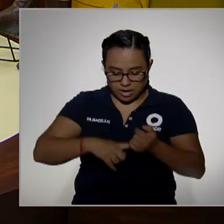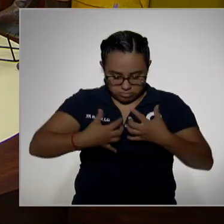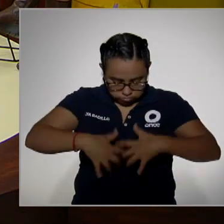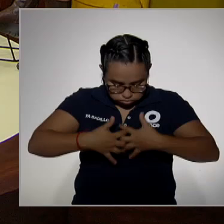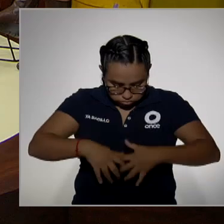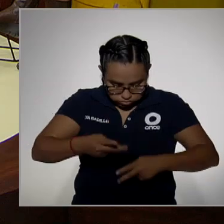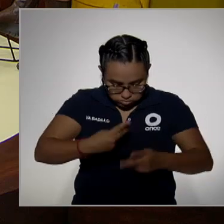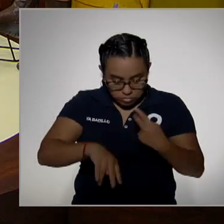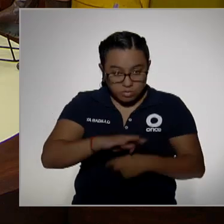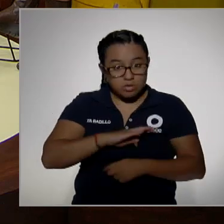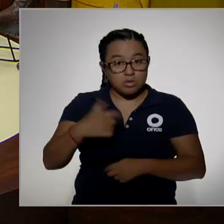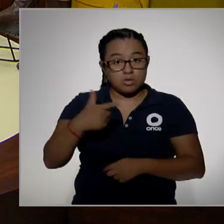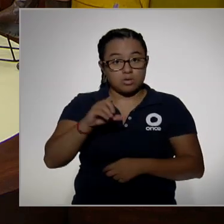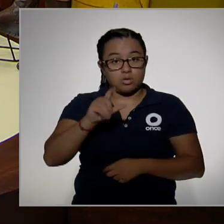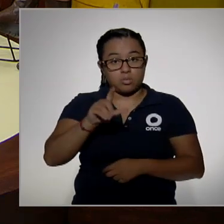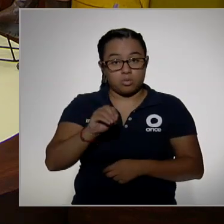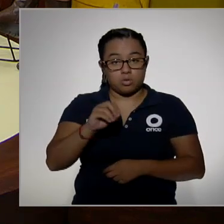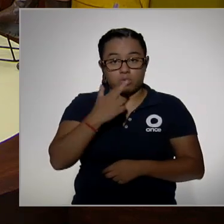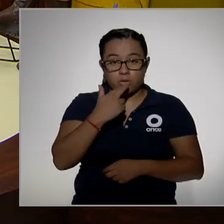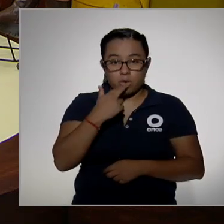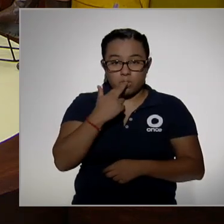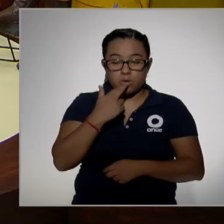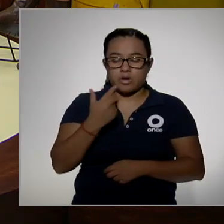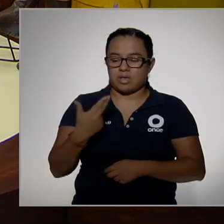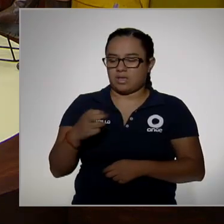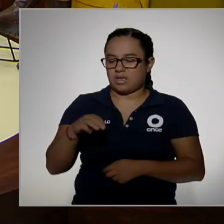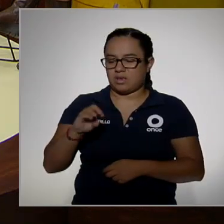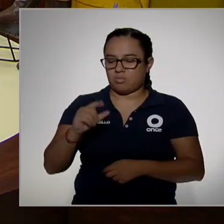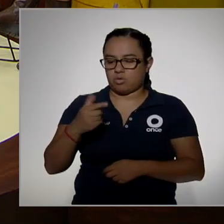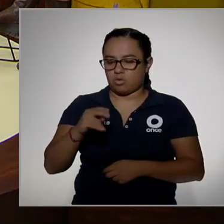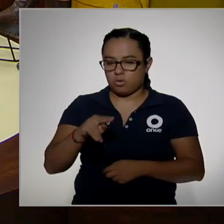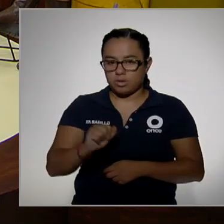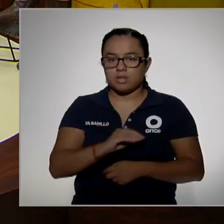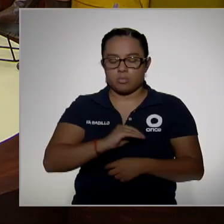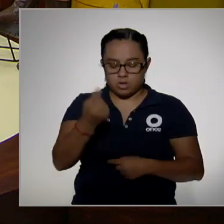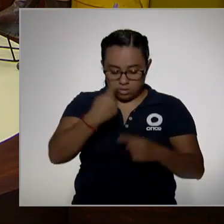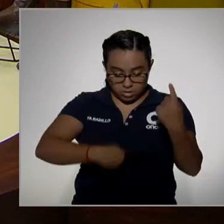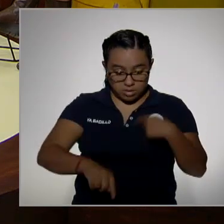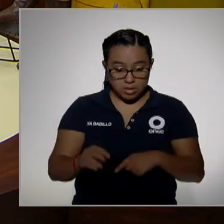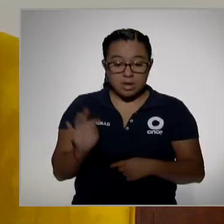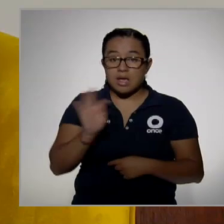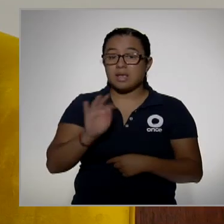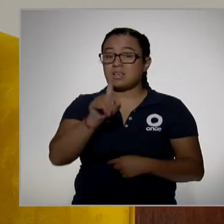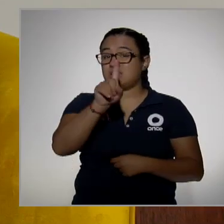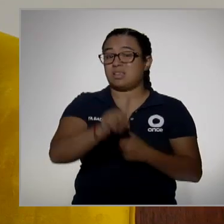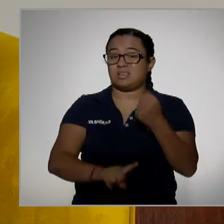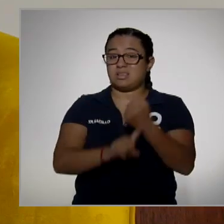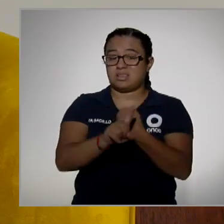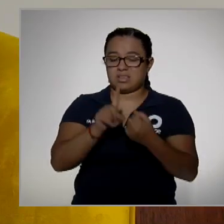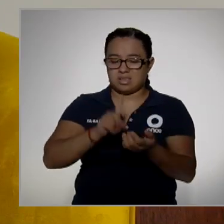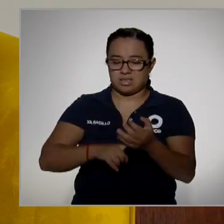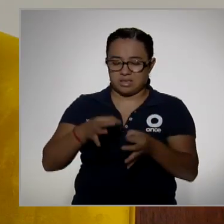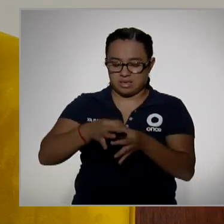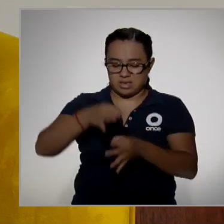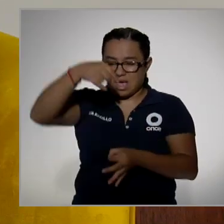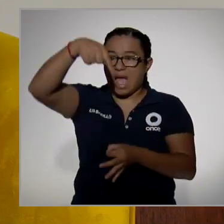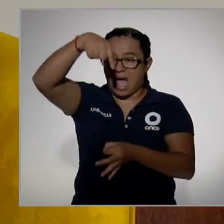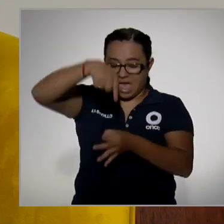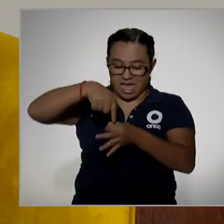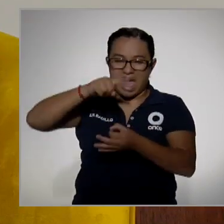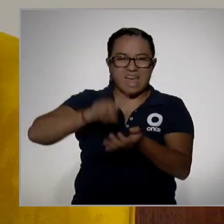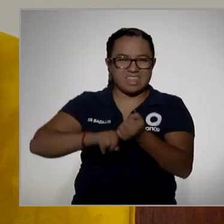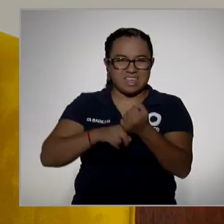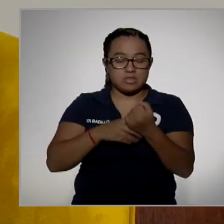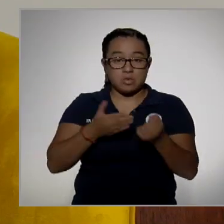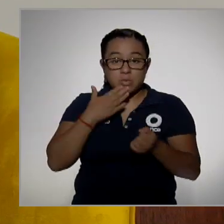los glóbulos rojos y la hemoglobina y salgan los camioncitos qué son los glóbulos rojos entonces si hay un problema en la médula puede haber anemia